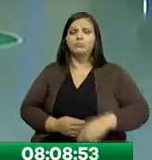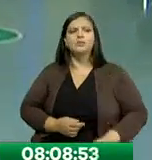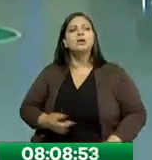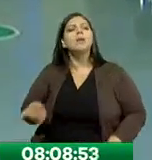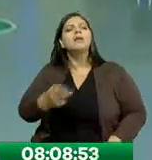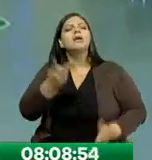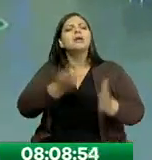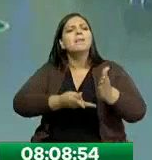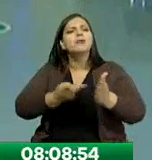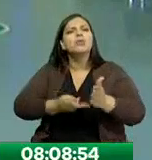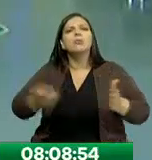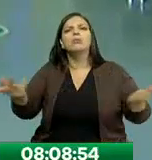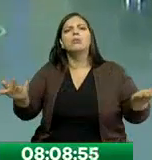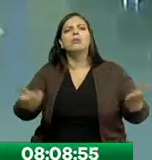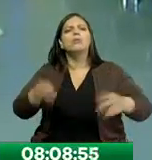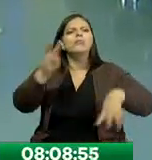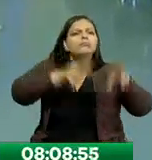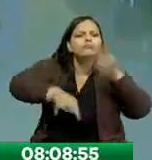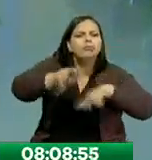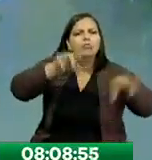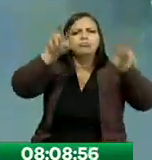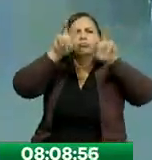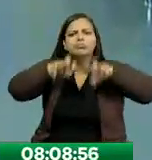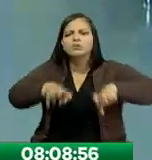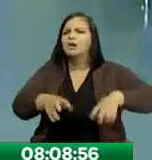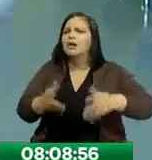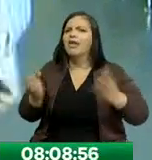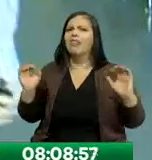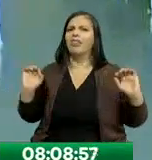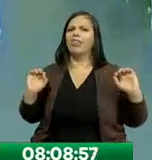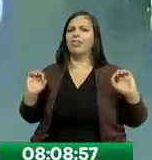radical. Los grupos sociales,